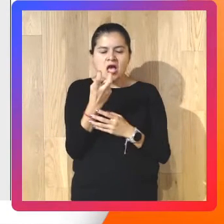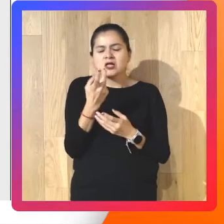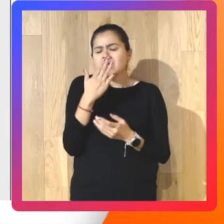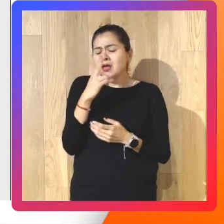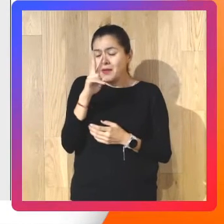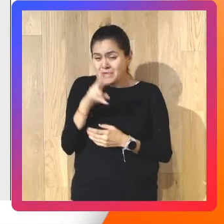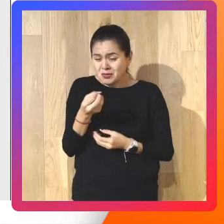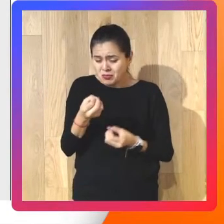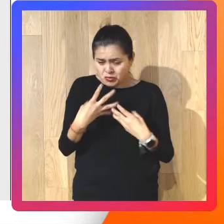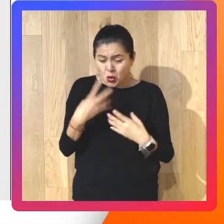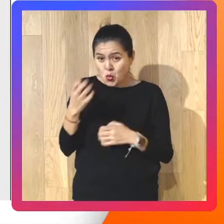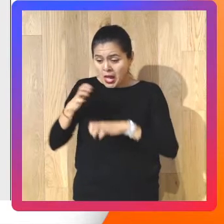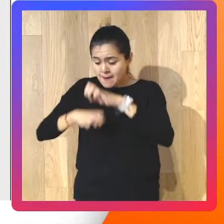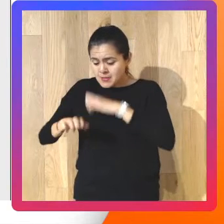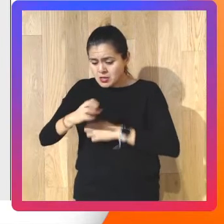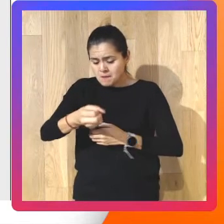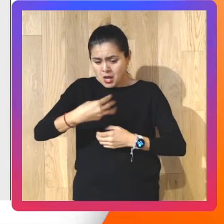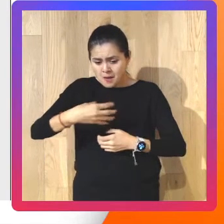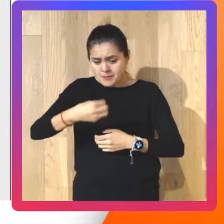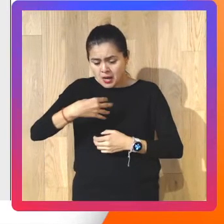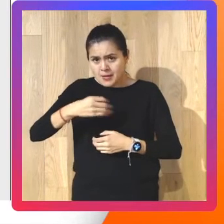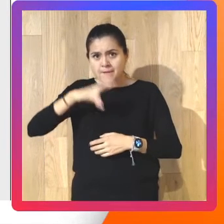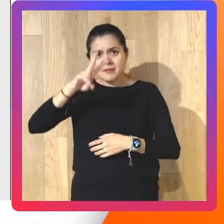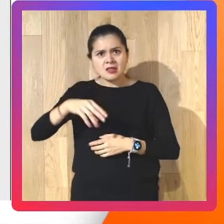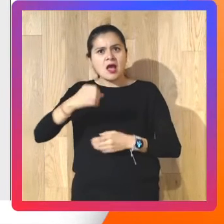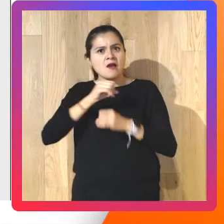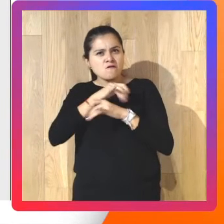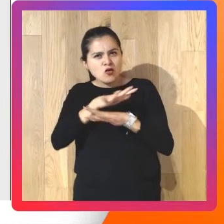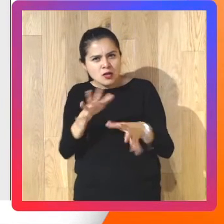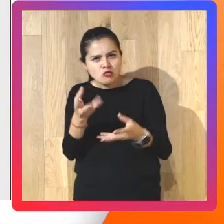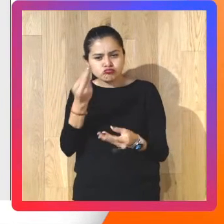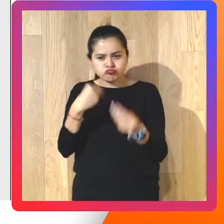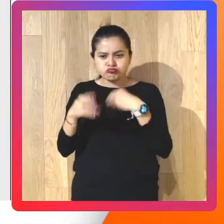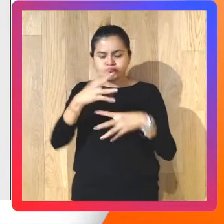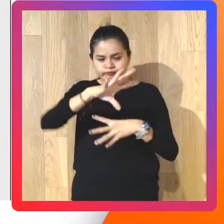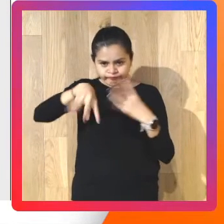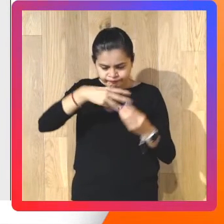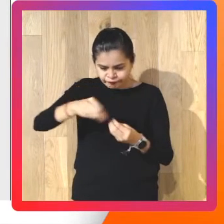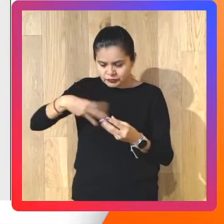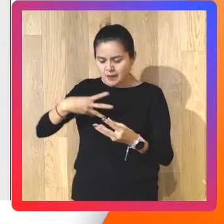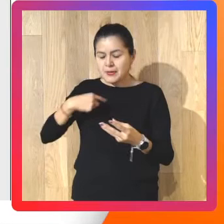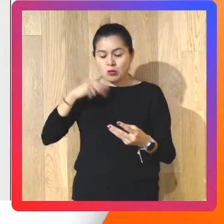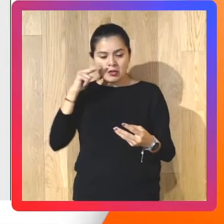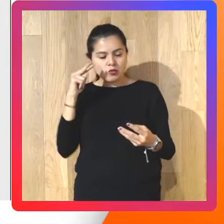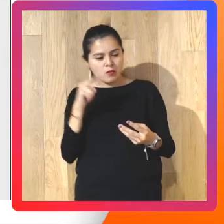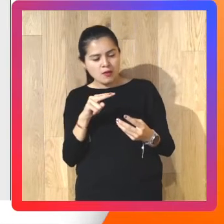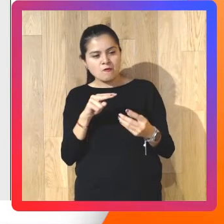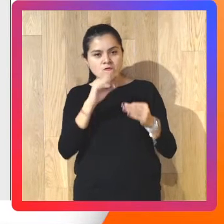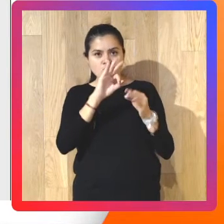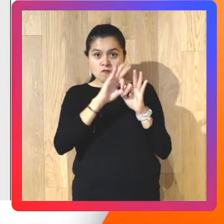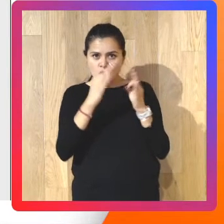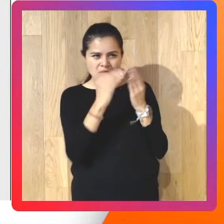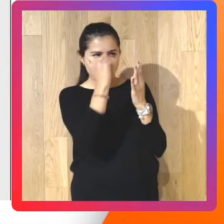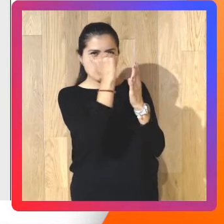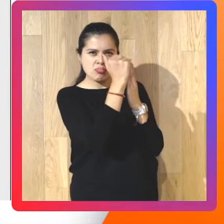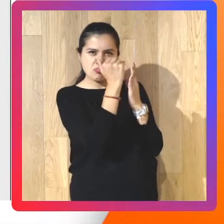muchísima información a una empresa, es muchísima información que tiene una empresa, pero cuando se ve medida en estándares